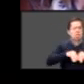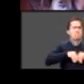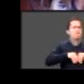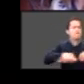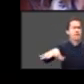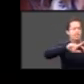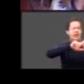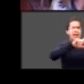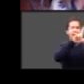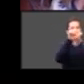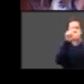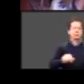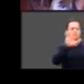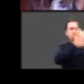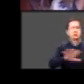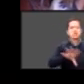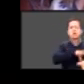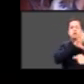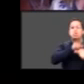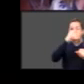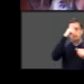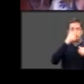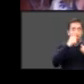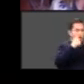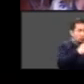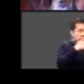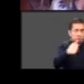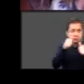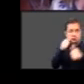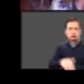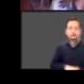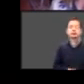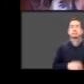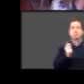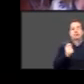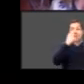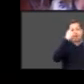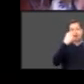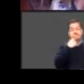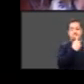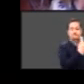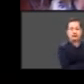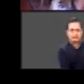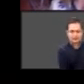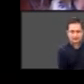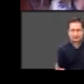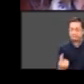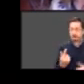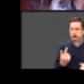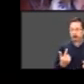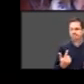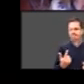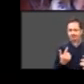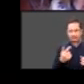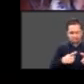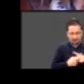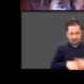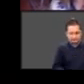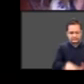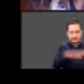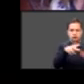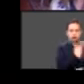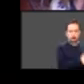estamos buscando de el desarrollo integral y el ejercicio pleno de todos los derechos para todos los niños puede ser